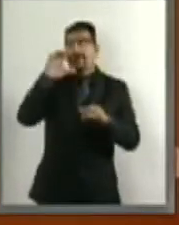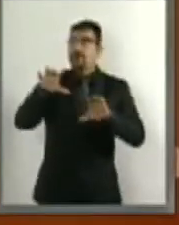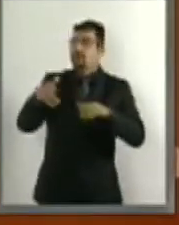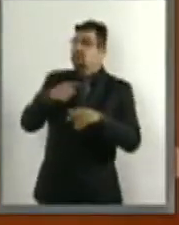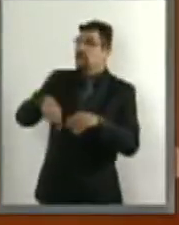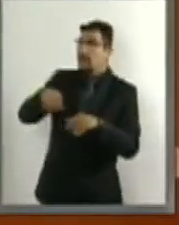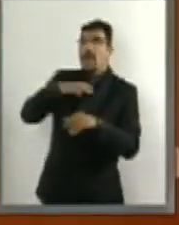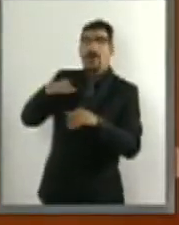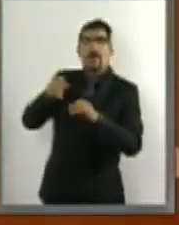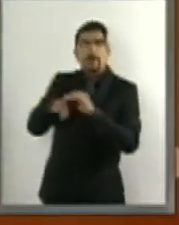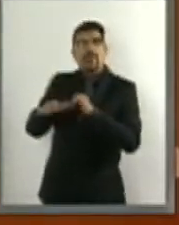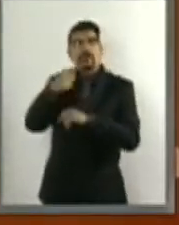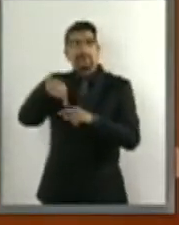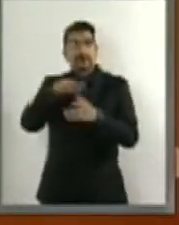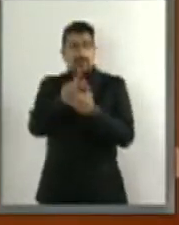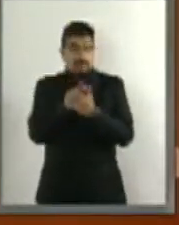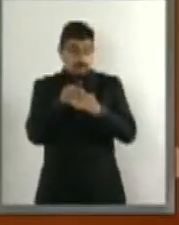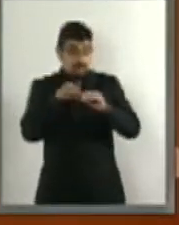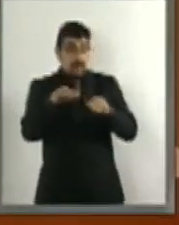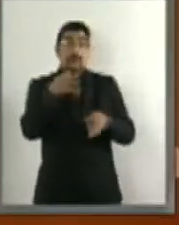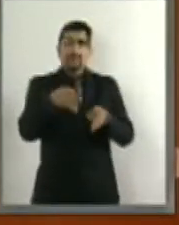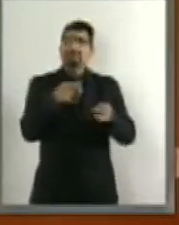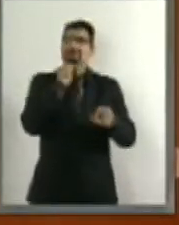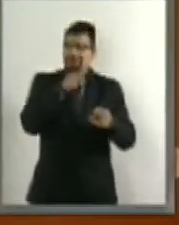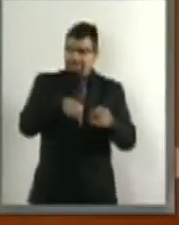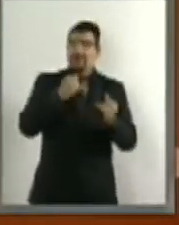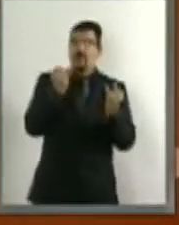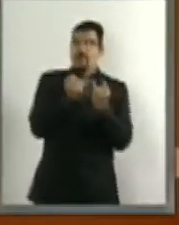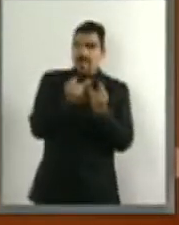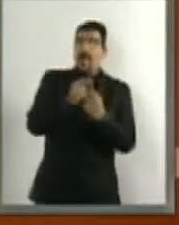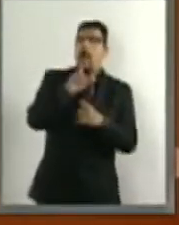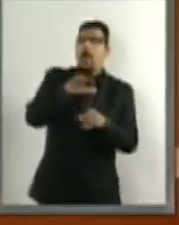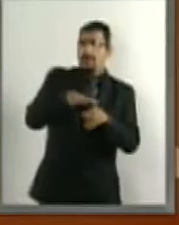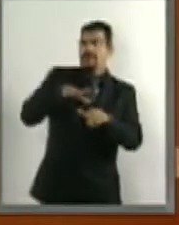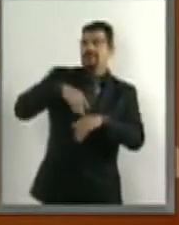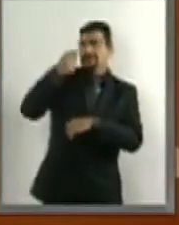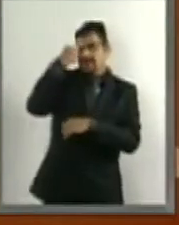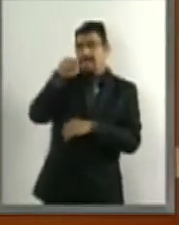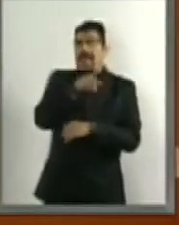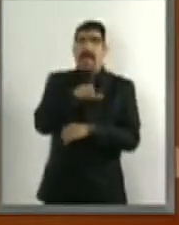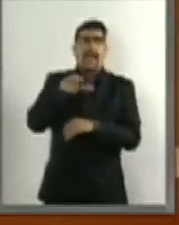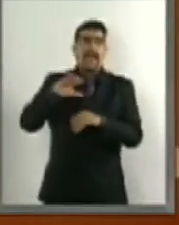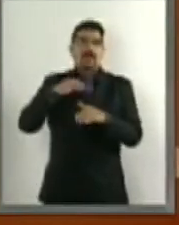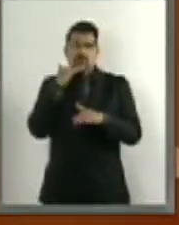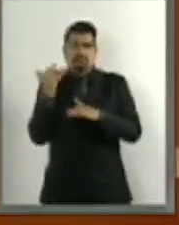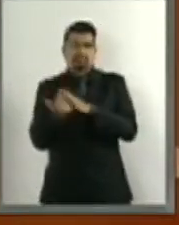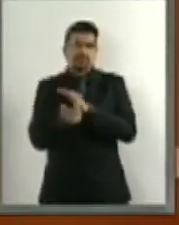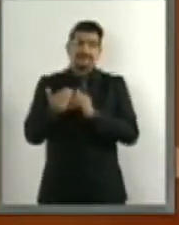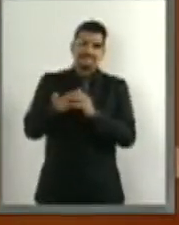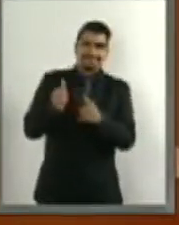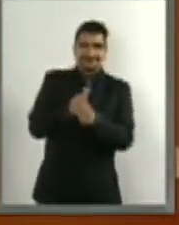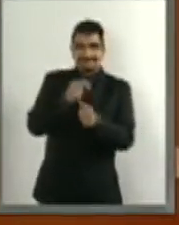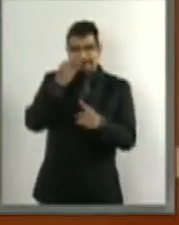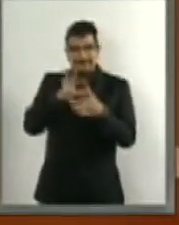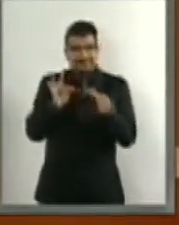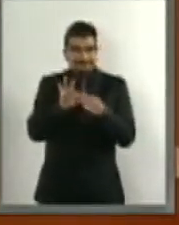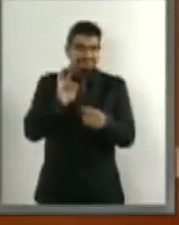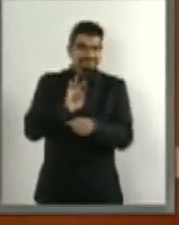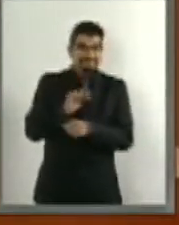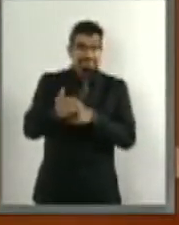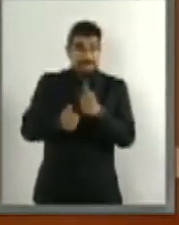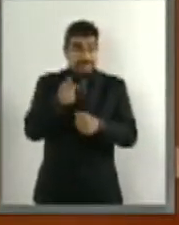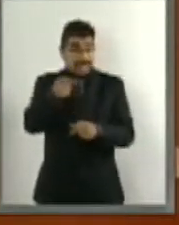Corrupción y por vía jurisdiccional creamos la figura de magistrados anticorrupción. Esta reforma sin precedentes es el principio